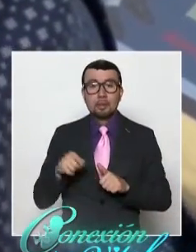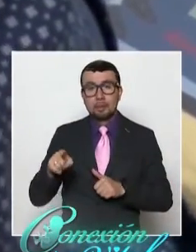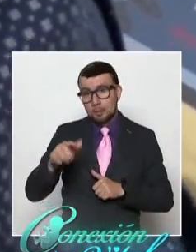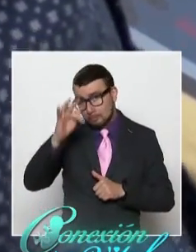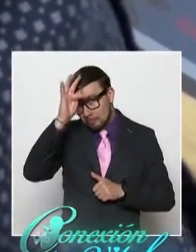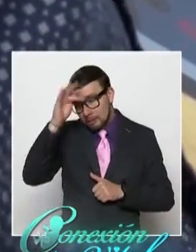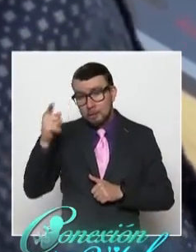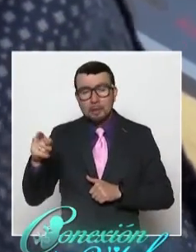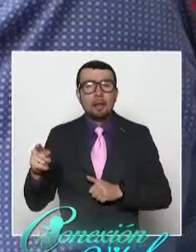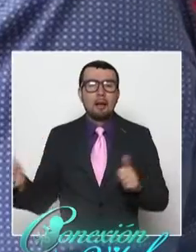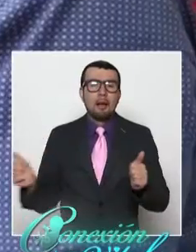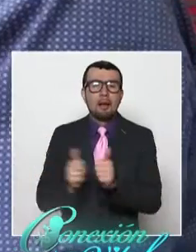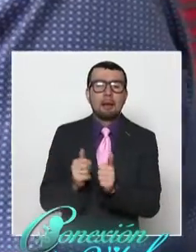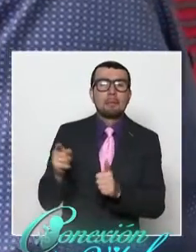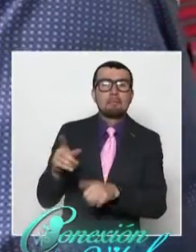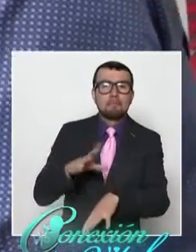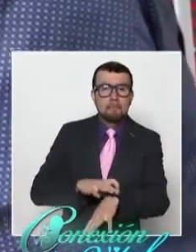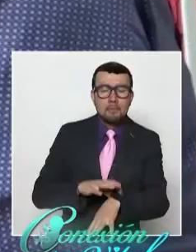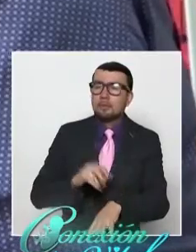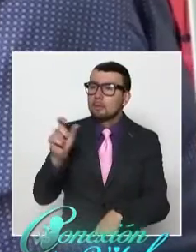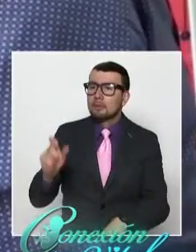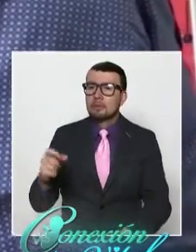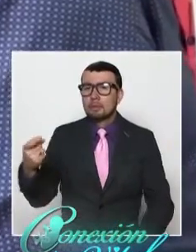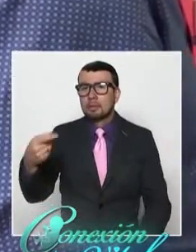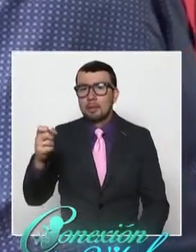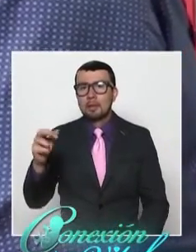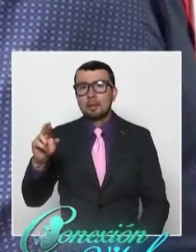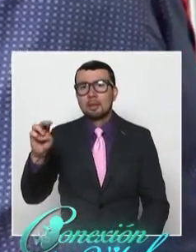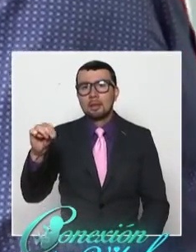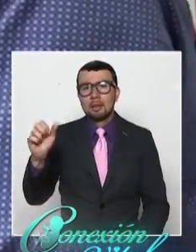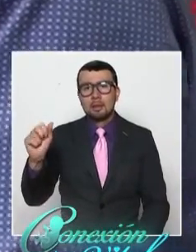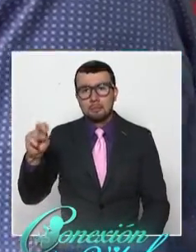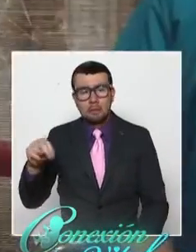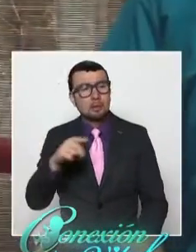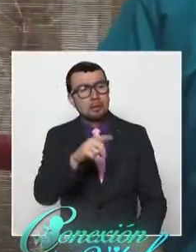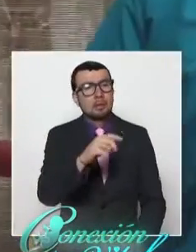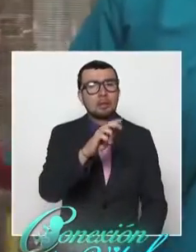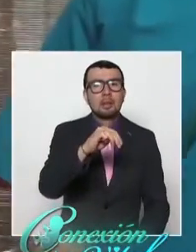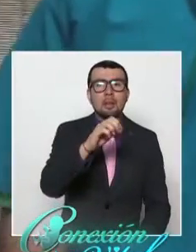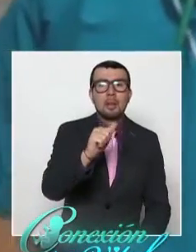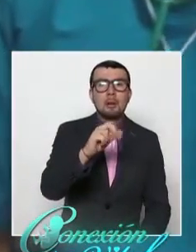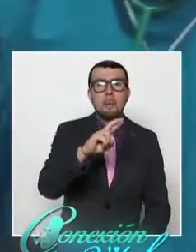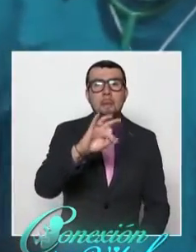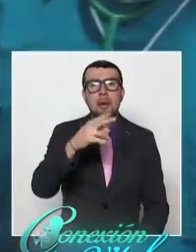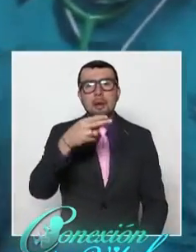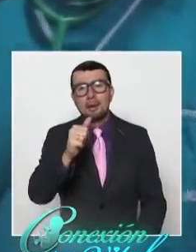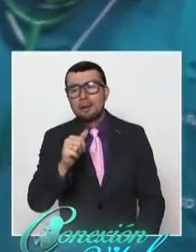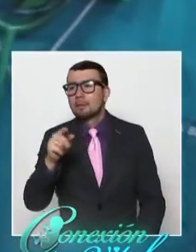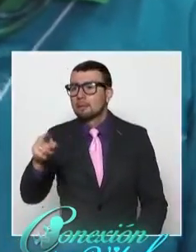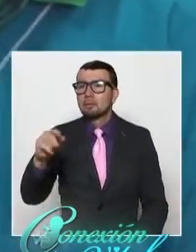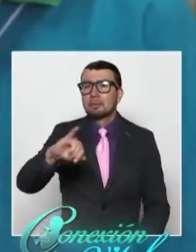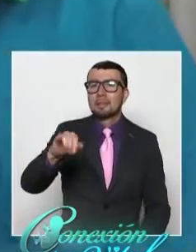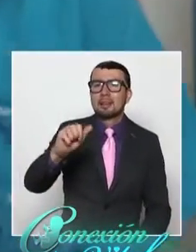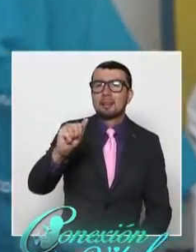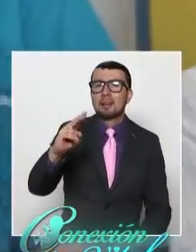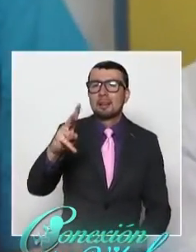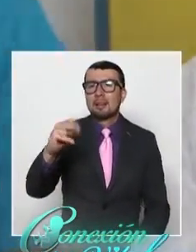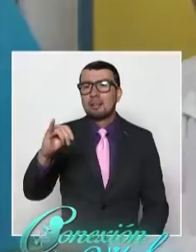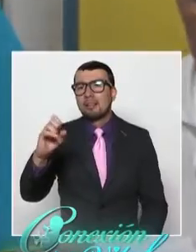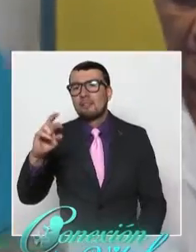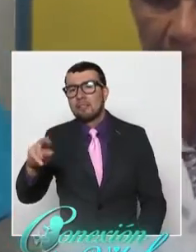el equipo de profesionales, el doctor Germán Ruiz, la doctora Marta Baloy, el doctor Javier Rodríguez, el